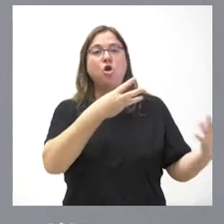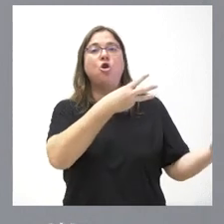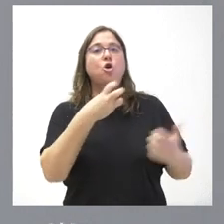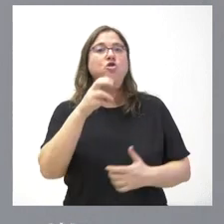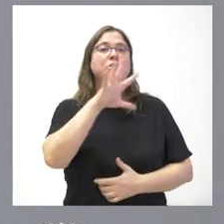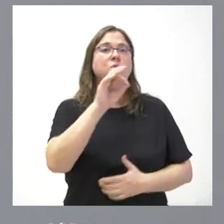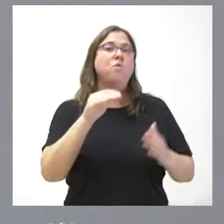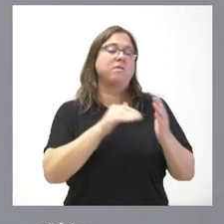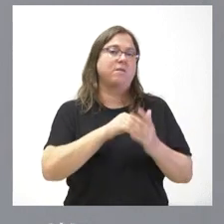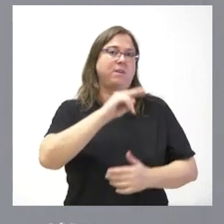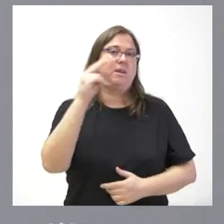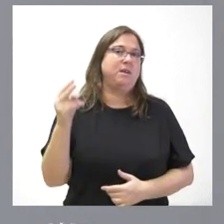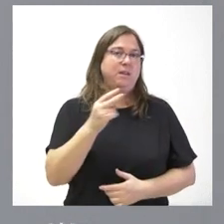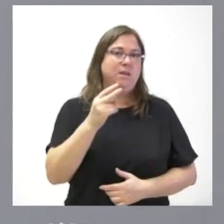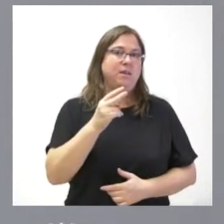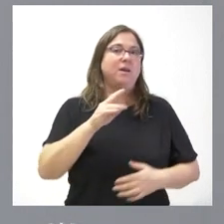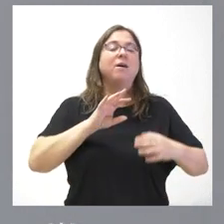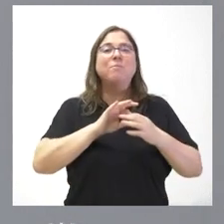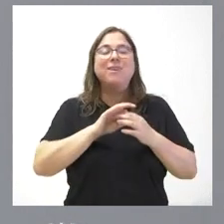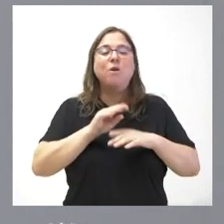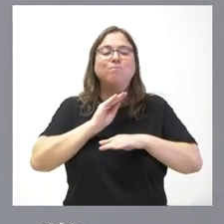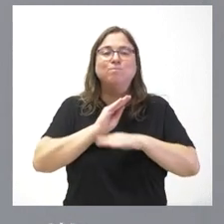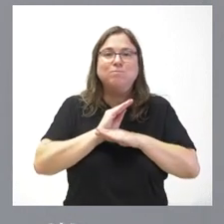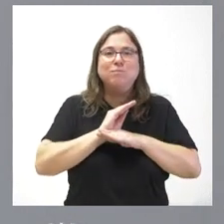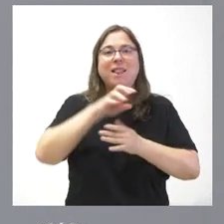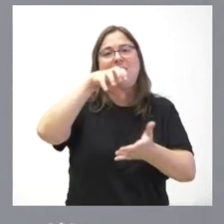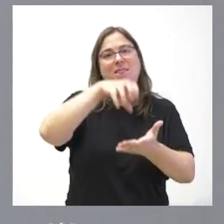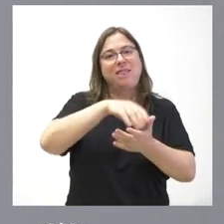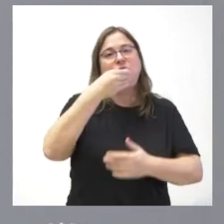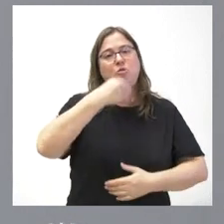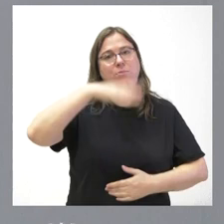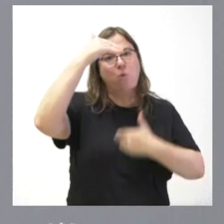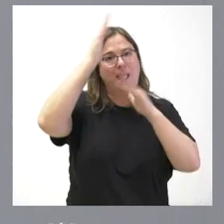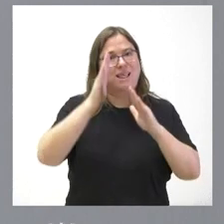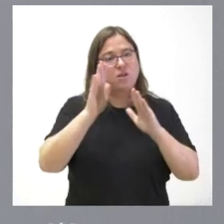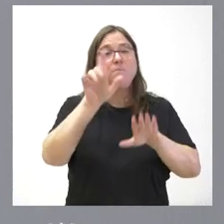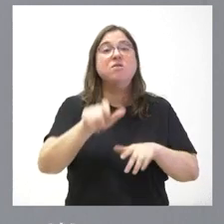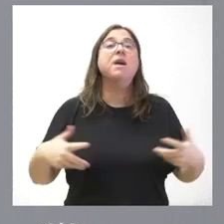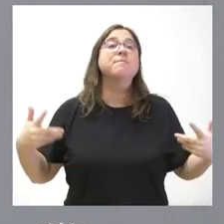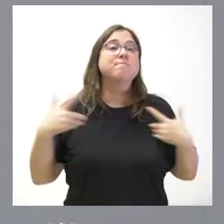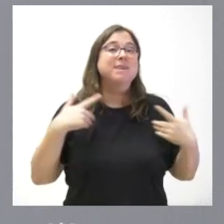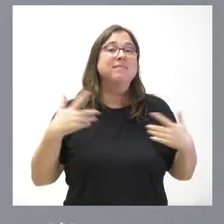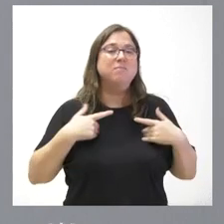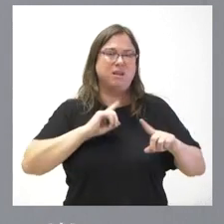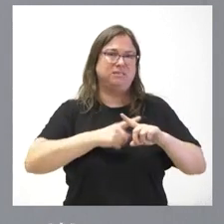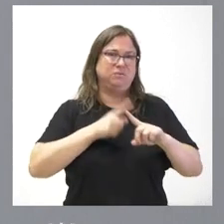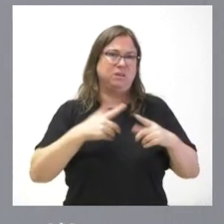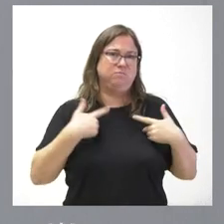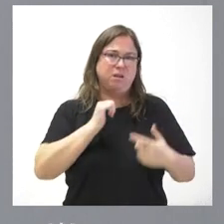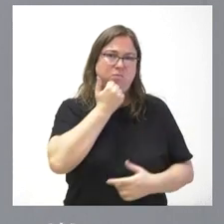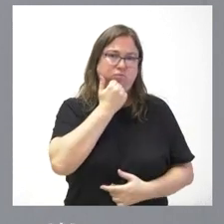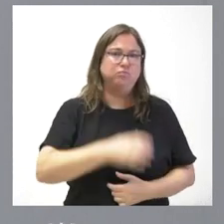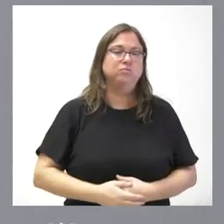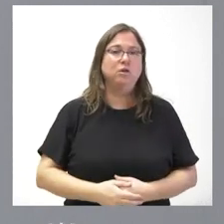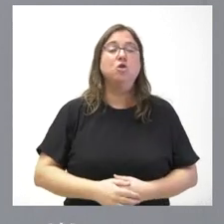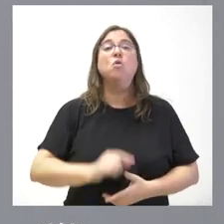850,000 para licitar el soporte Tecnológico del centro virtual atiendo para Víctimas de agresiones sexuales se